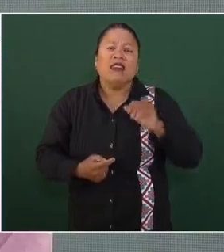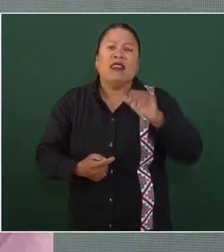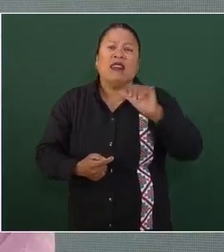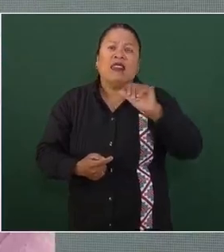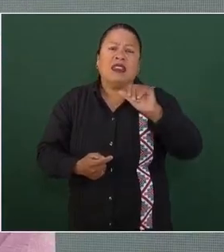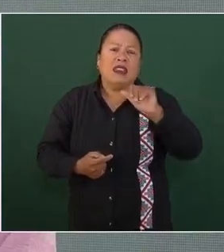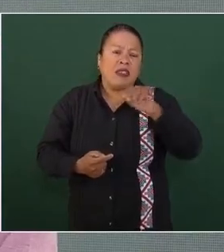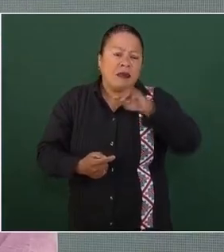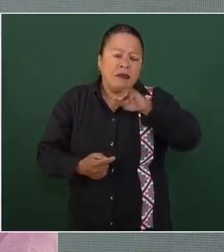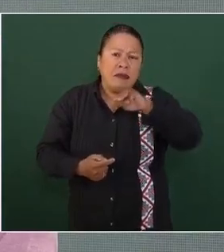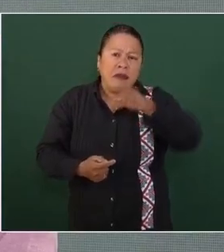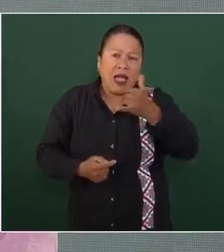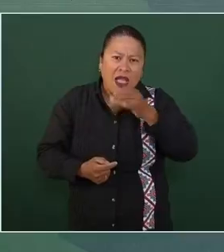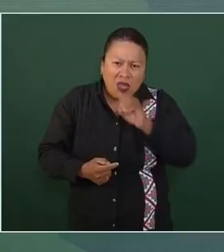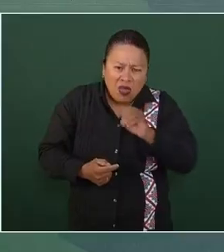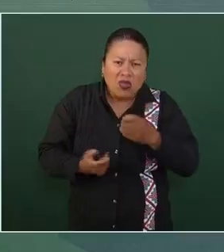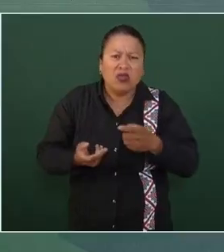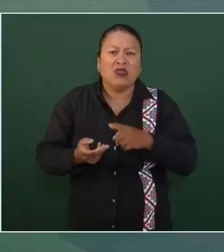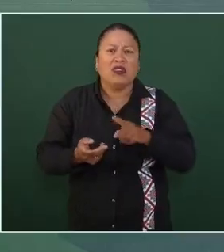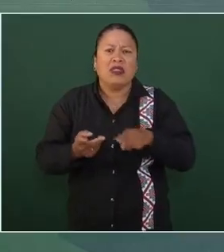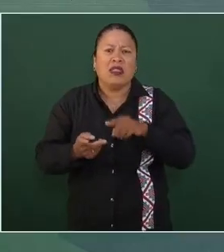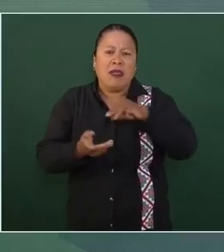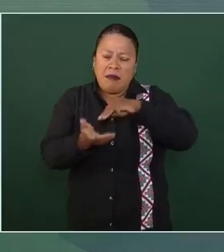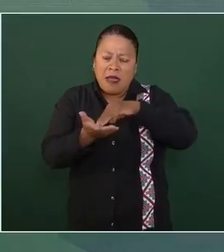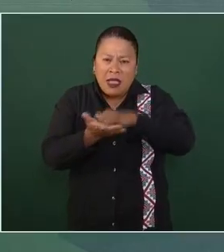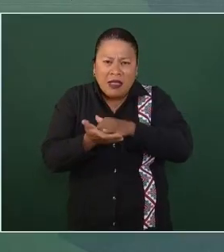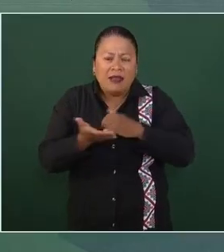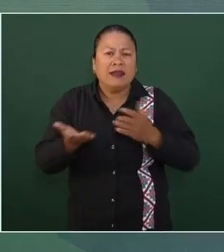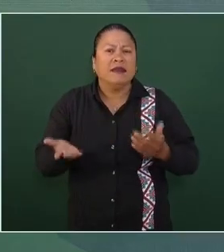los mayos de los mayas